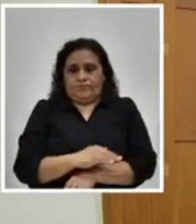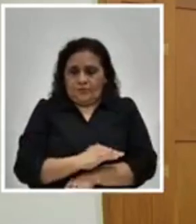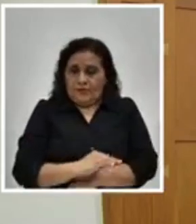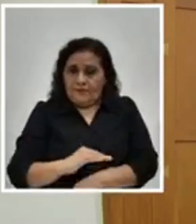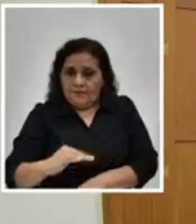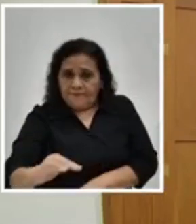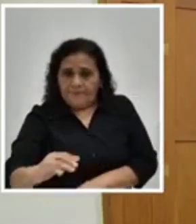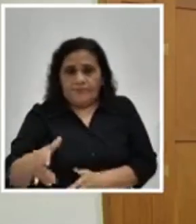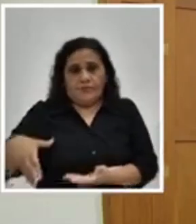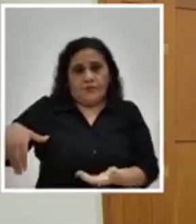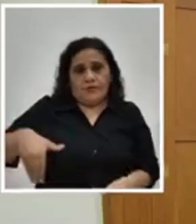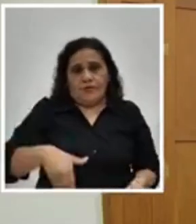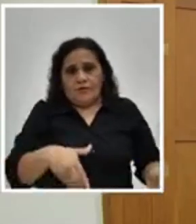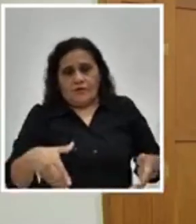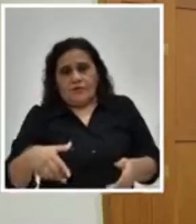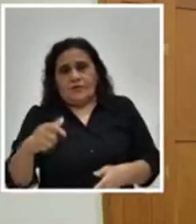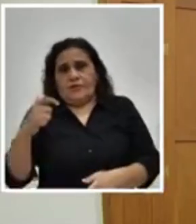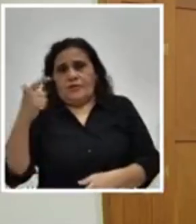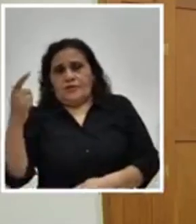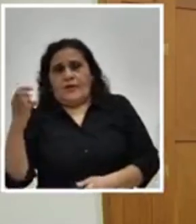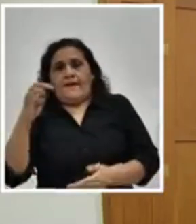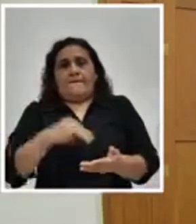calles de